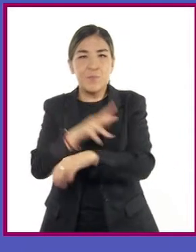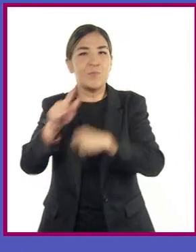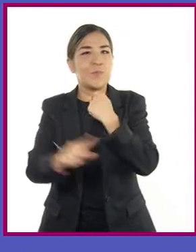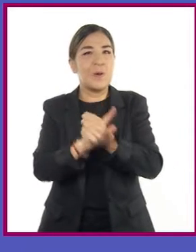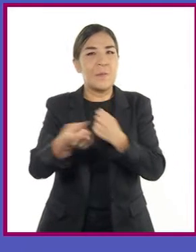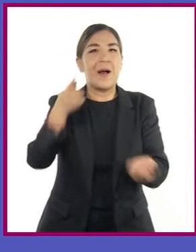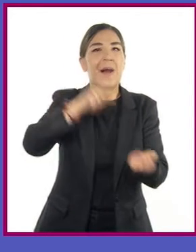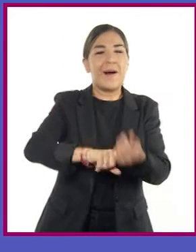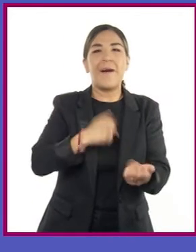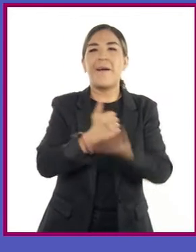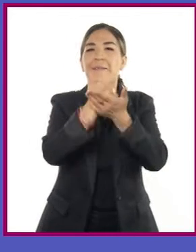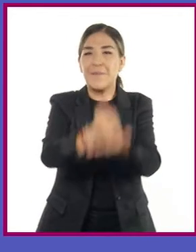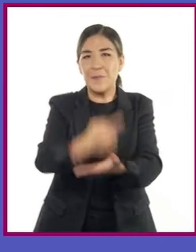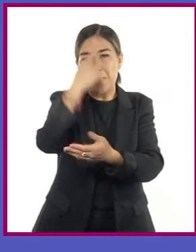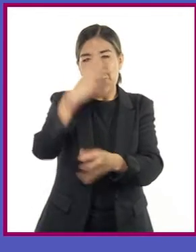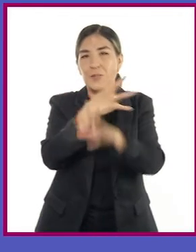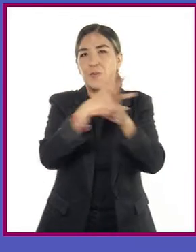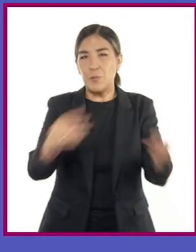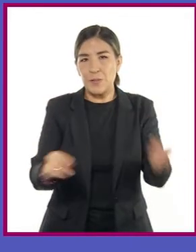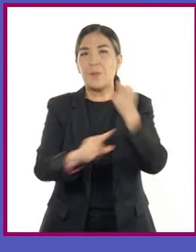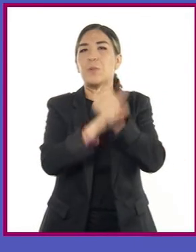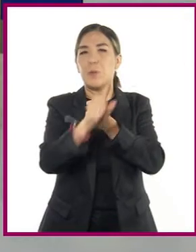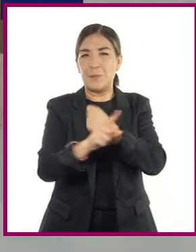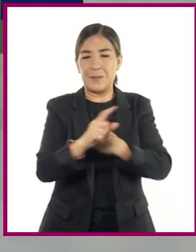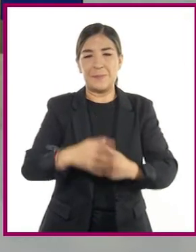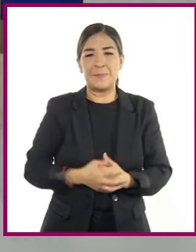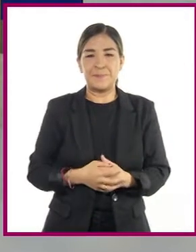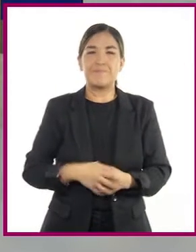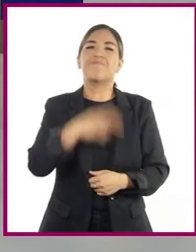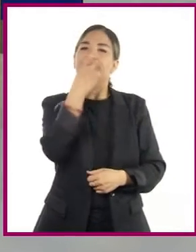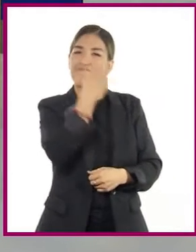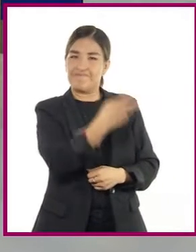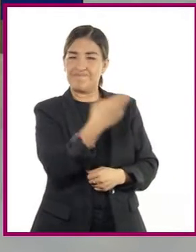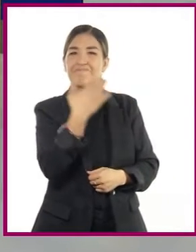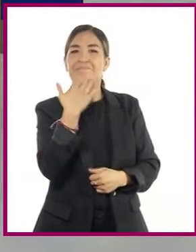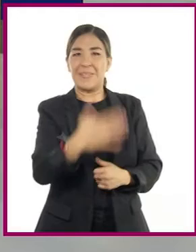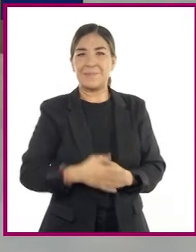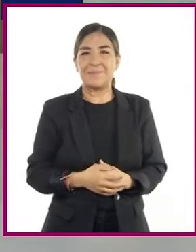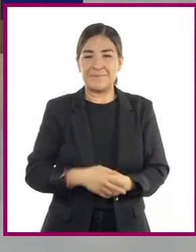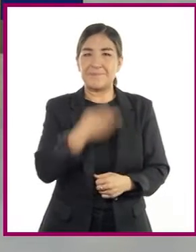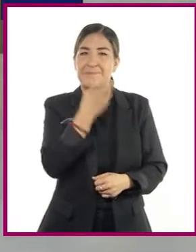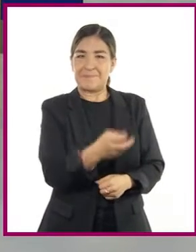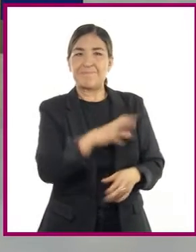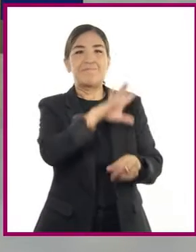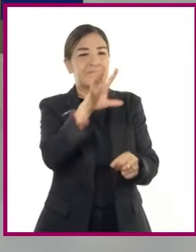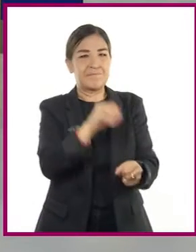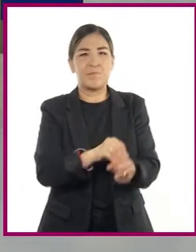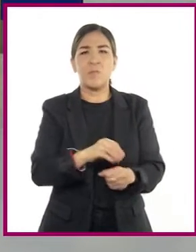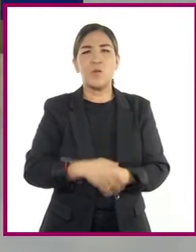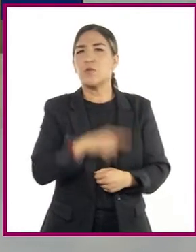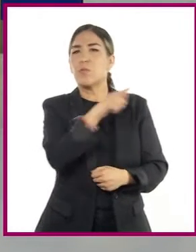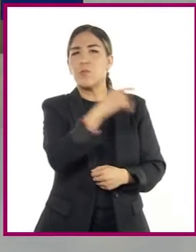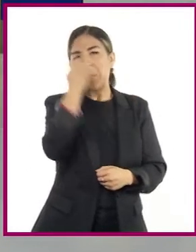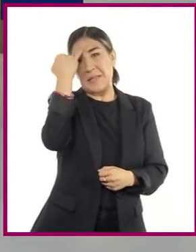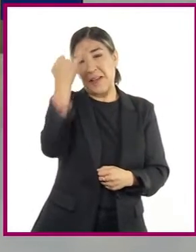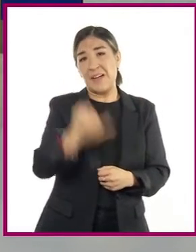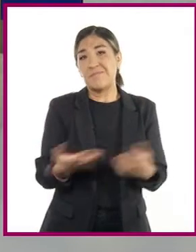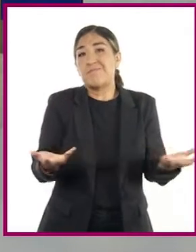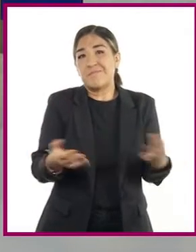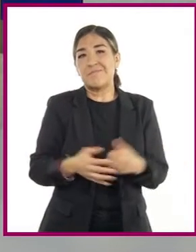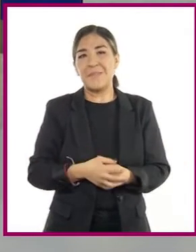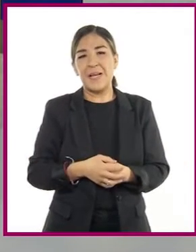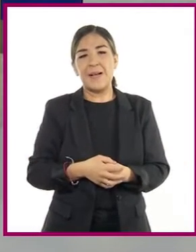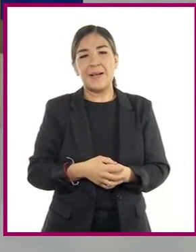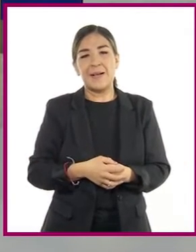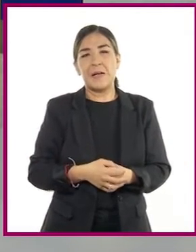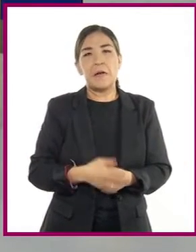que ayuden a solucionar el problema. Exactamente, son estas. ¿Cuál es tu idea? Que las